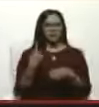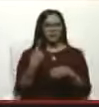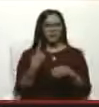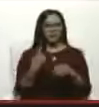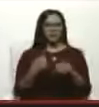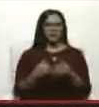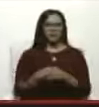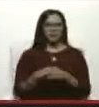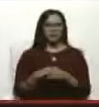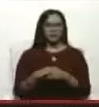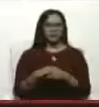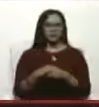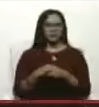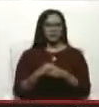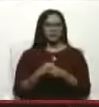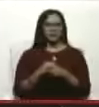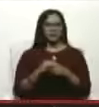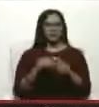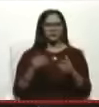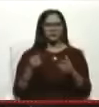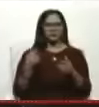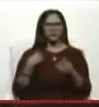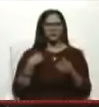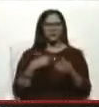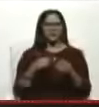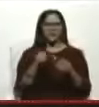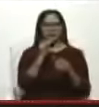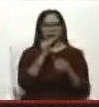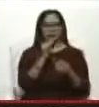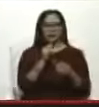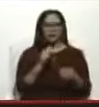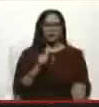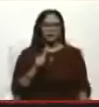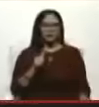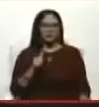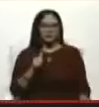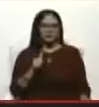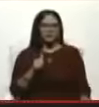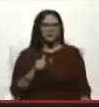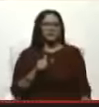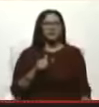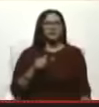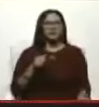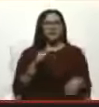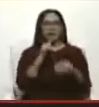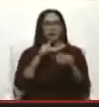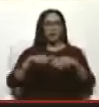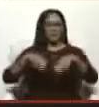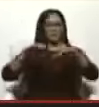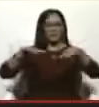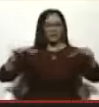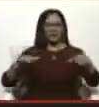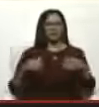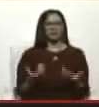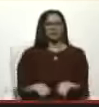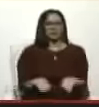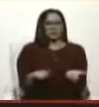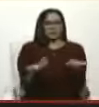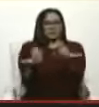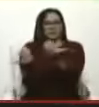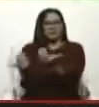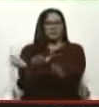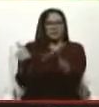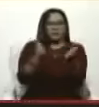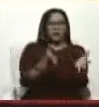unos 65 y el agua prácticamente me tapaba. Un señor me tuvo que cargar para cruzar de un lugar a